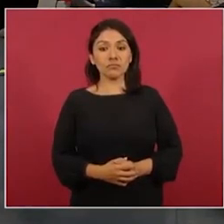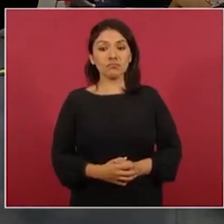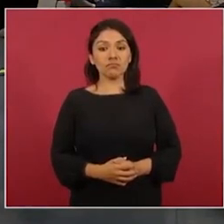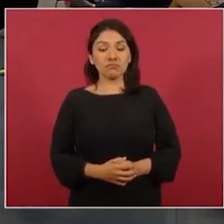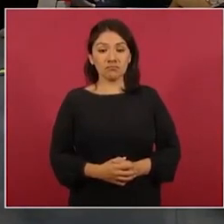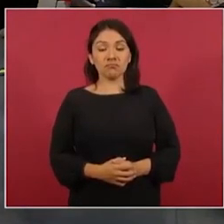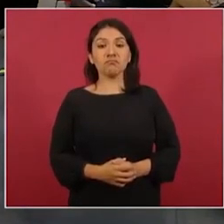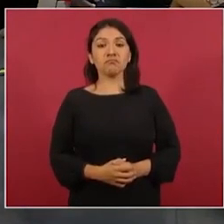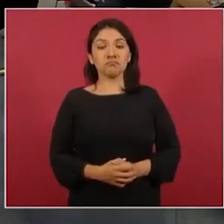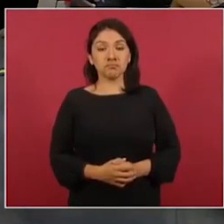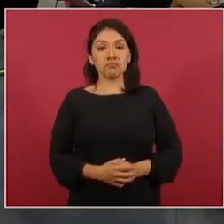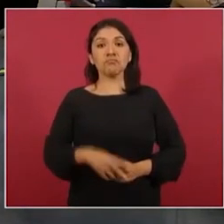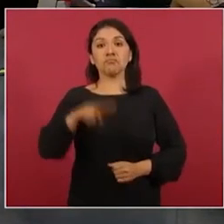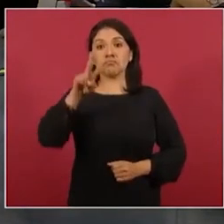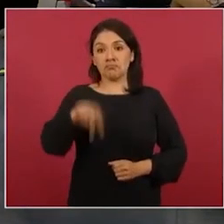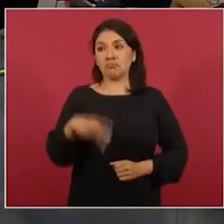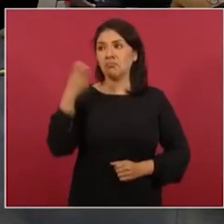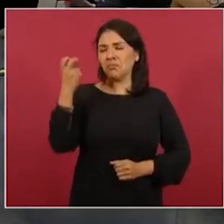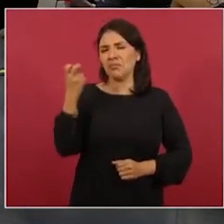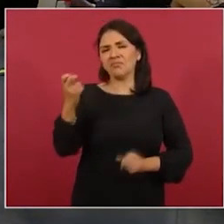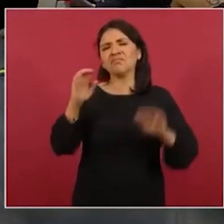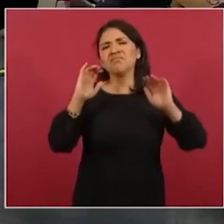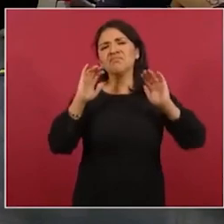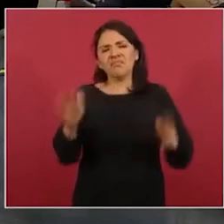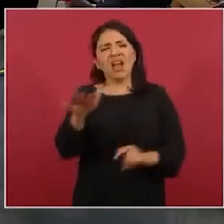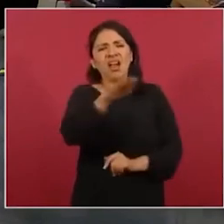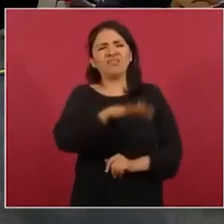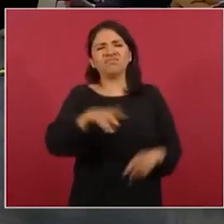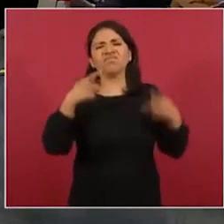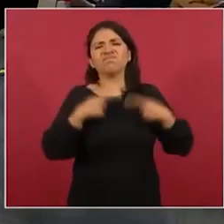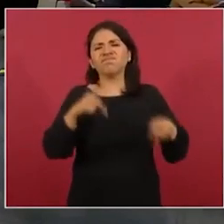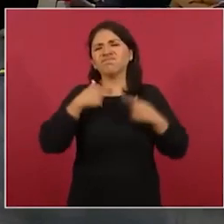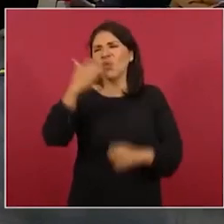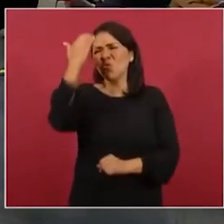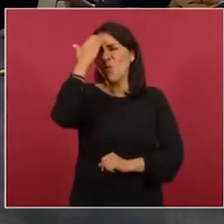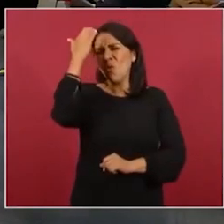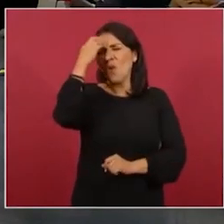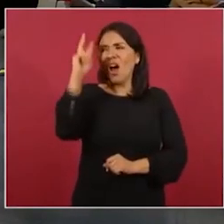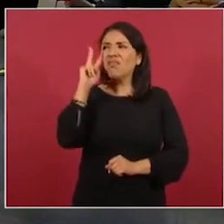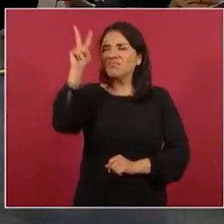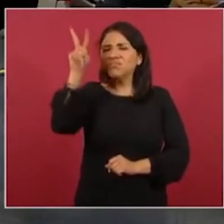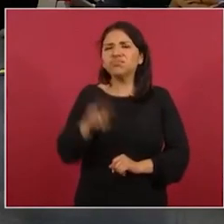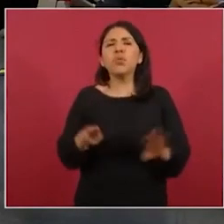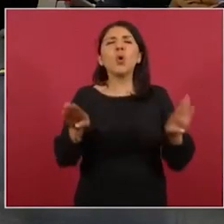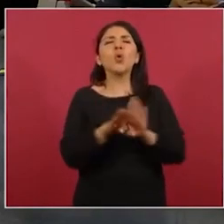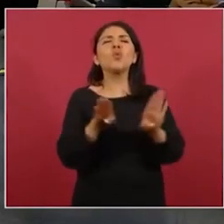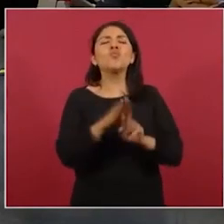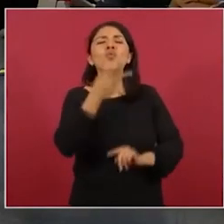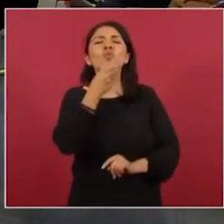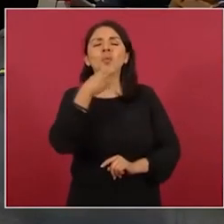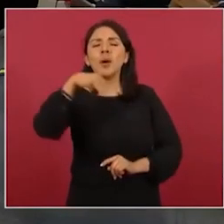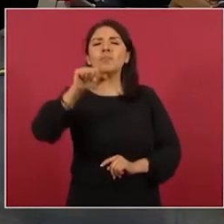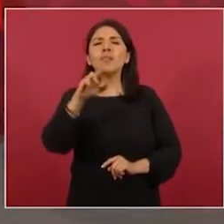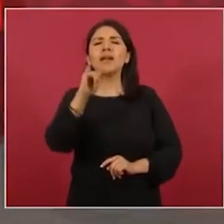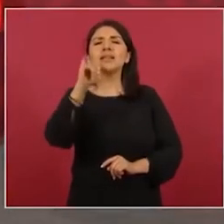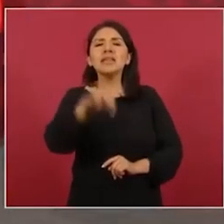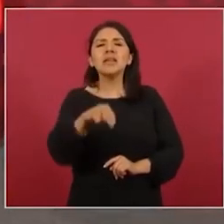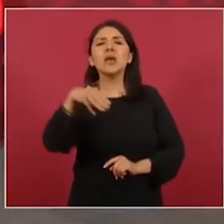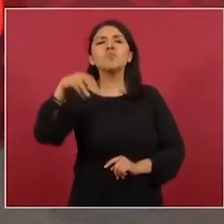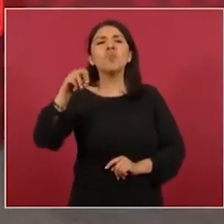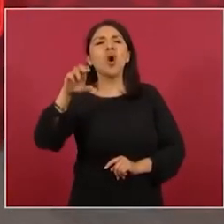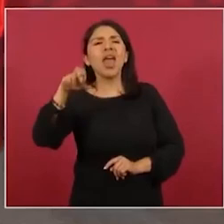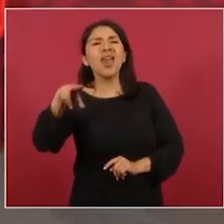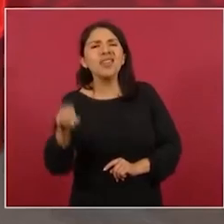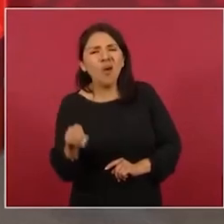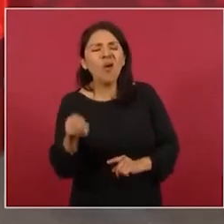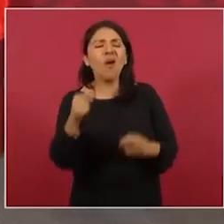muy visto, muy, muy leído. Es como el caso de Martín Moreno y de